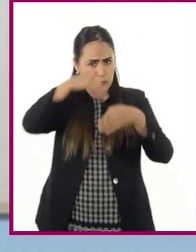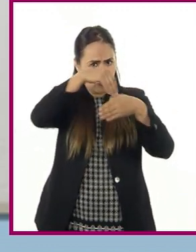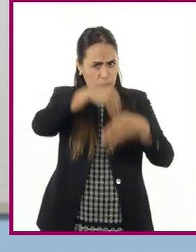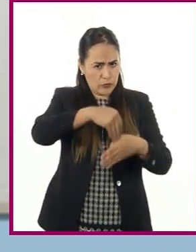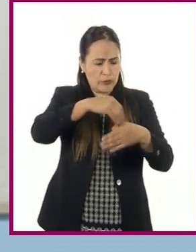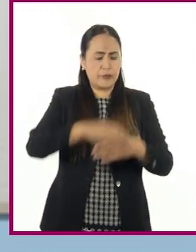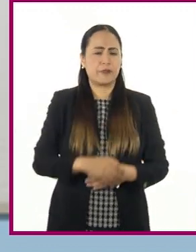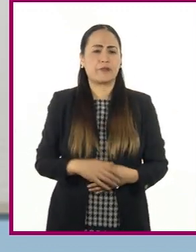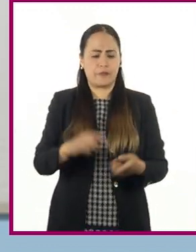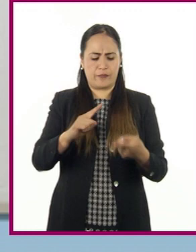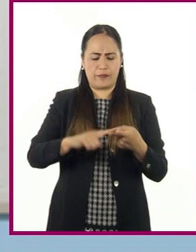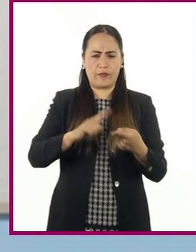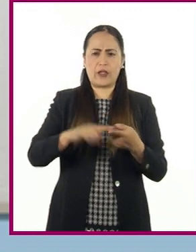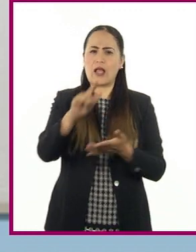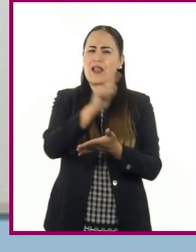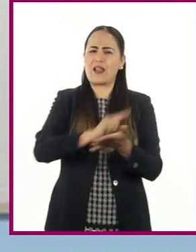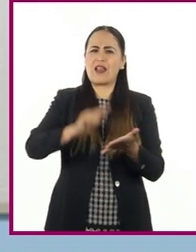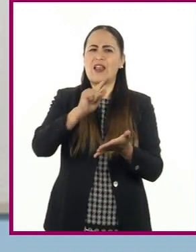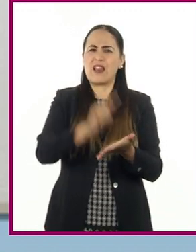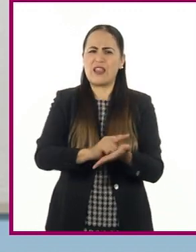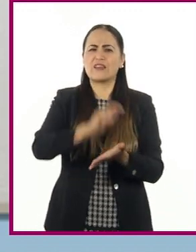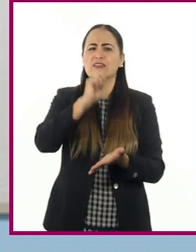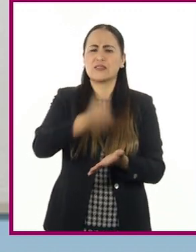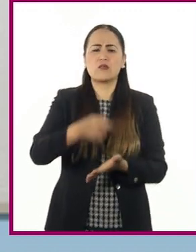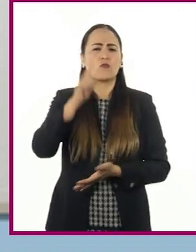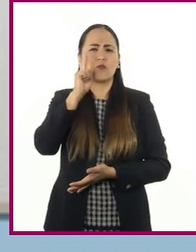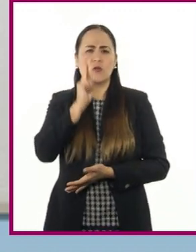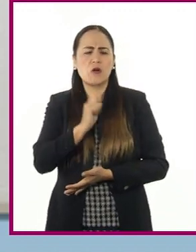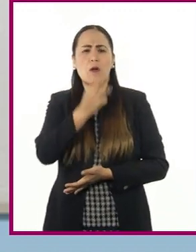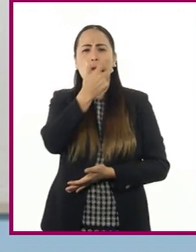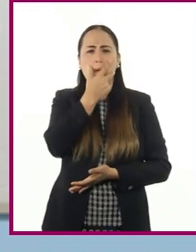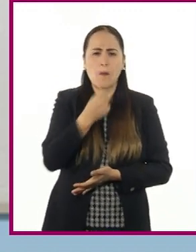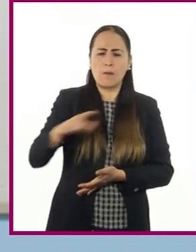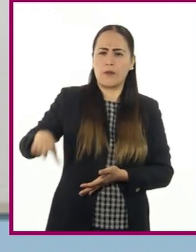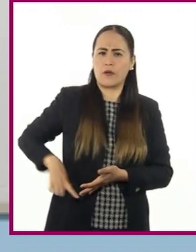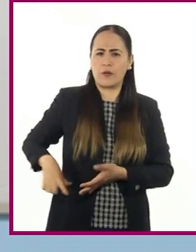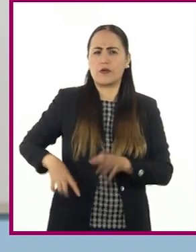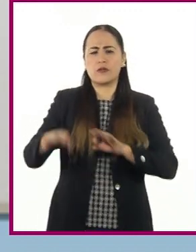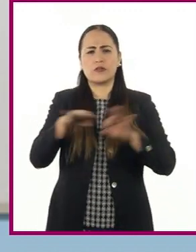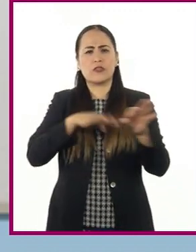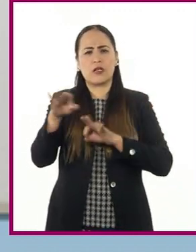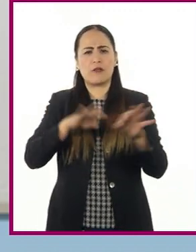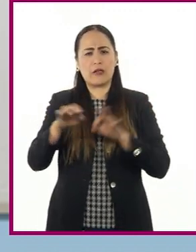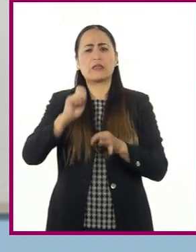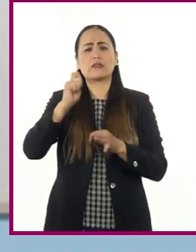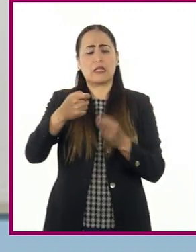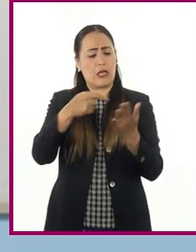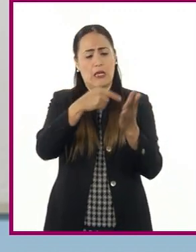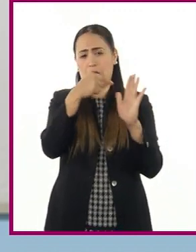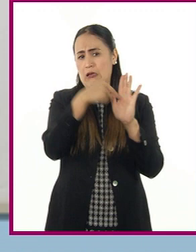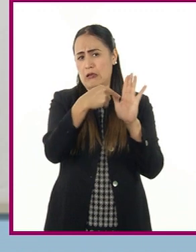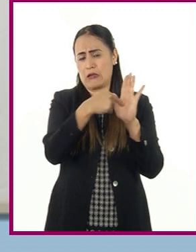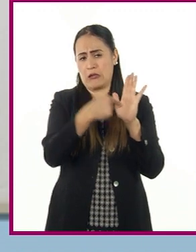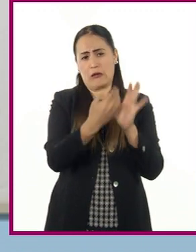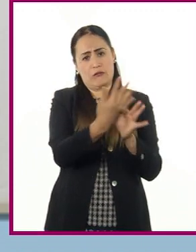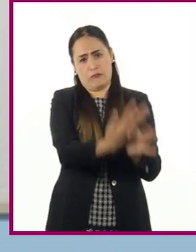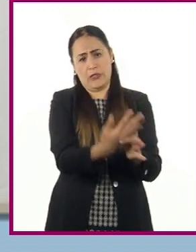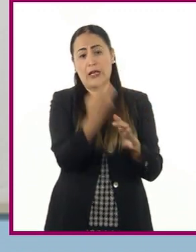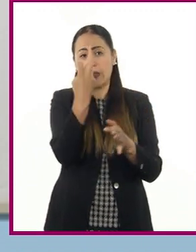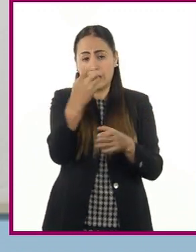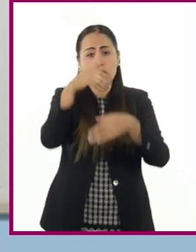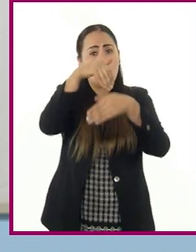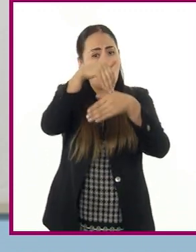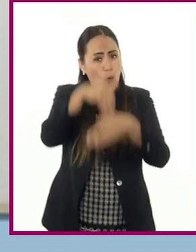legalidad señala que las y los servidores públicos hacen solo aquello que las normas les señalan y en todo